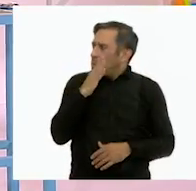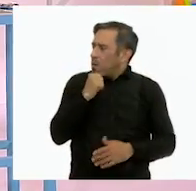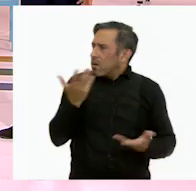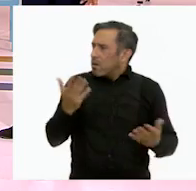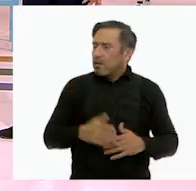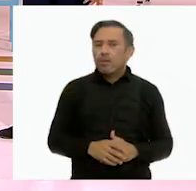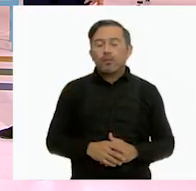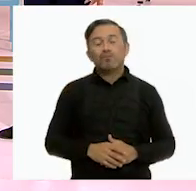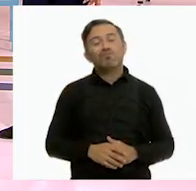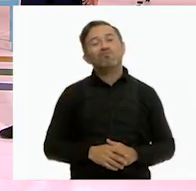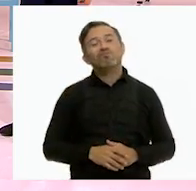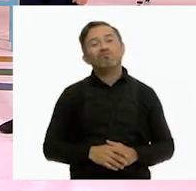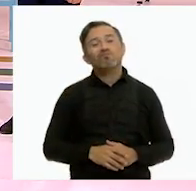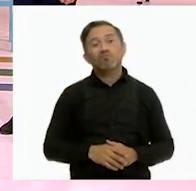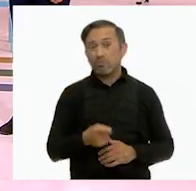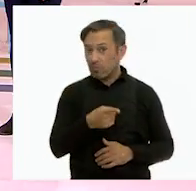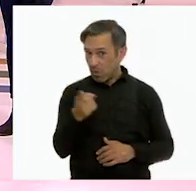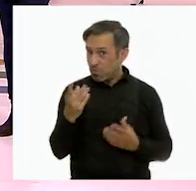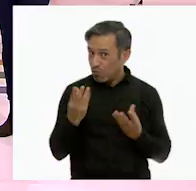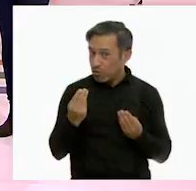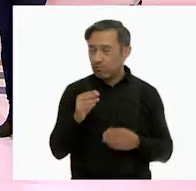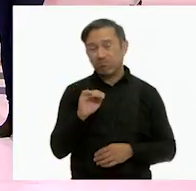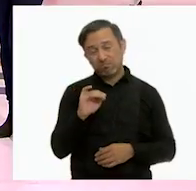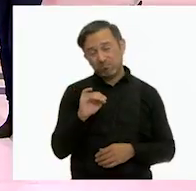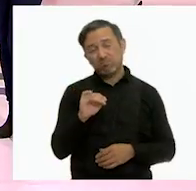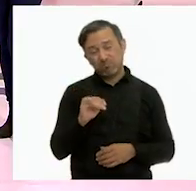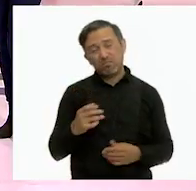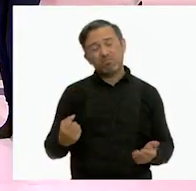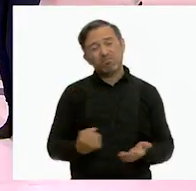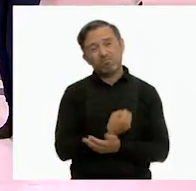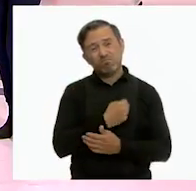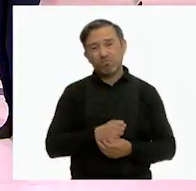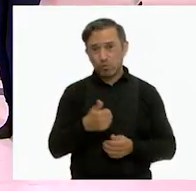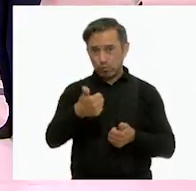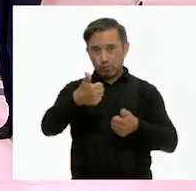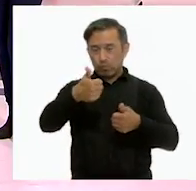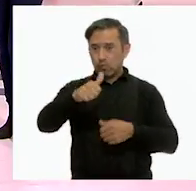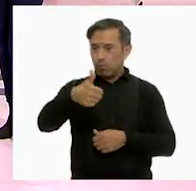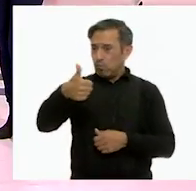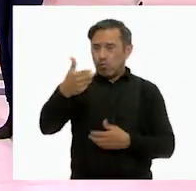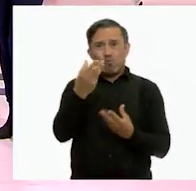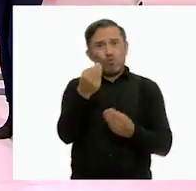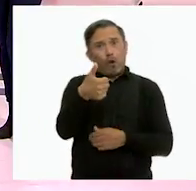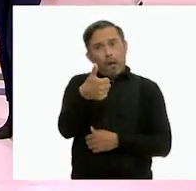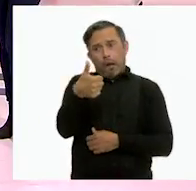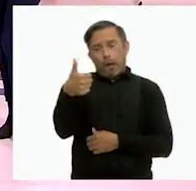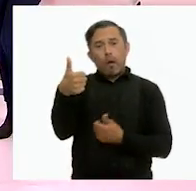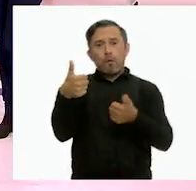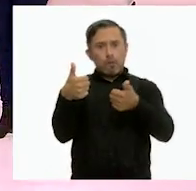¿Muchos? Eran muchísimos. Ay, eran muchísimos pulgares arriba y muchos pulgares